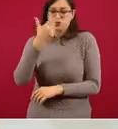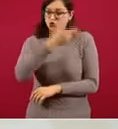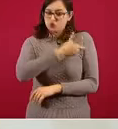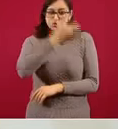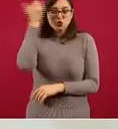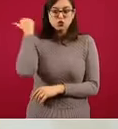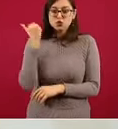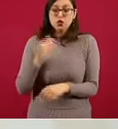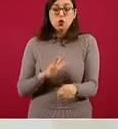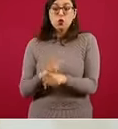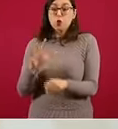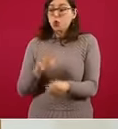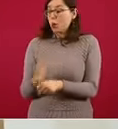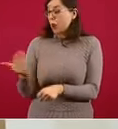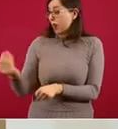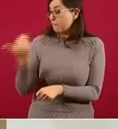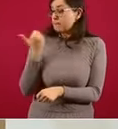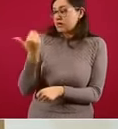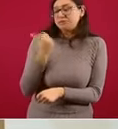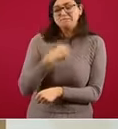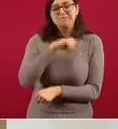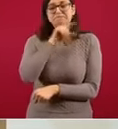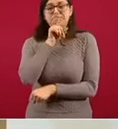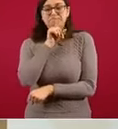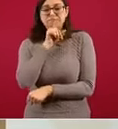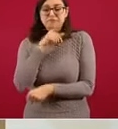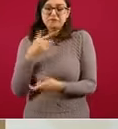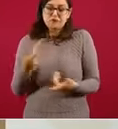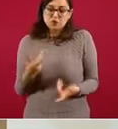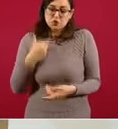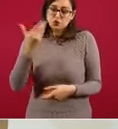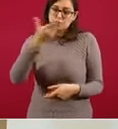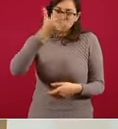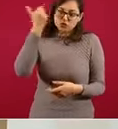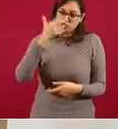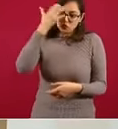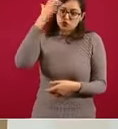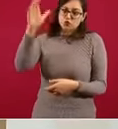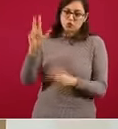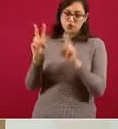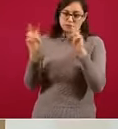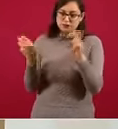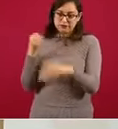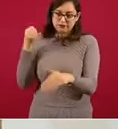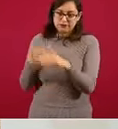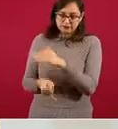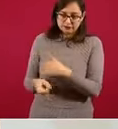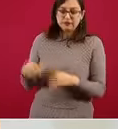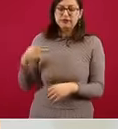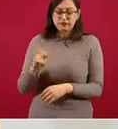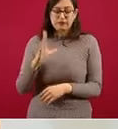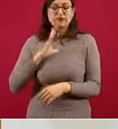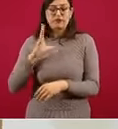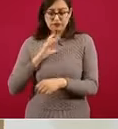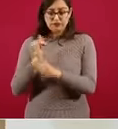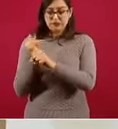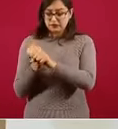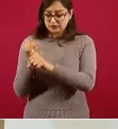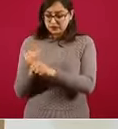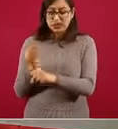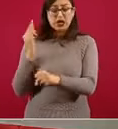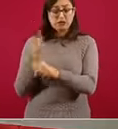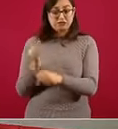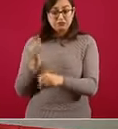las más recientes. Normalmente tienen un porcentaje que determinan para hacer secuenciaciones periódicas. Sé que a la fecha no